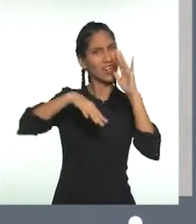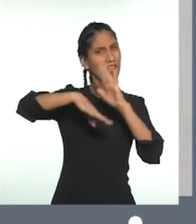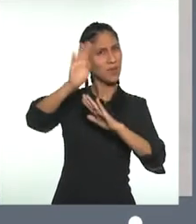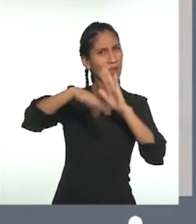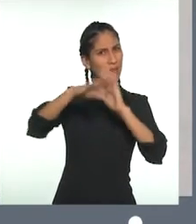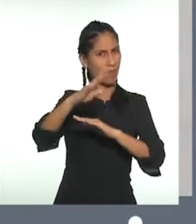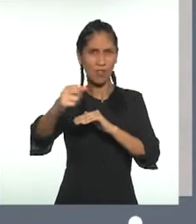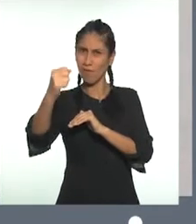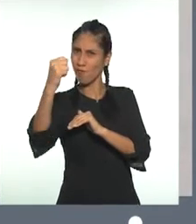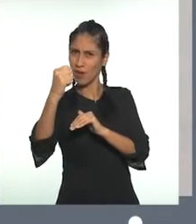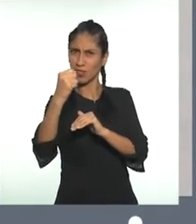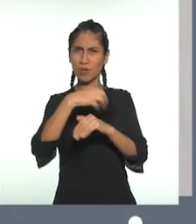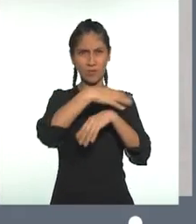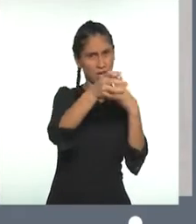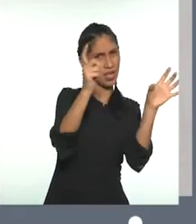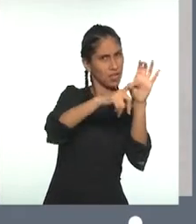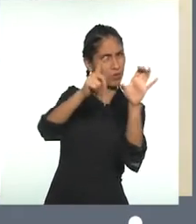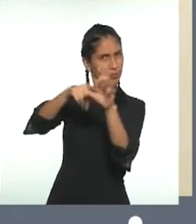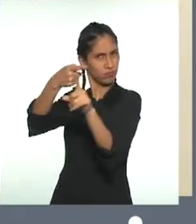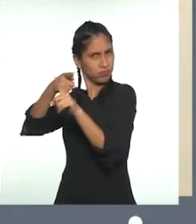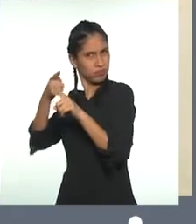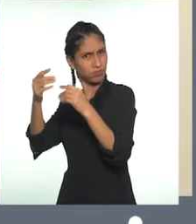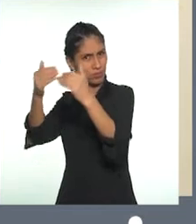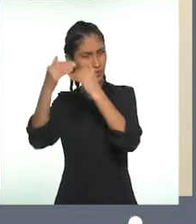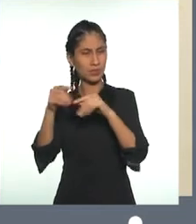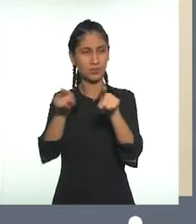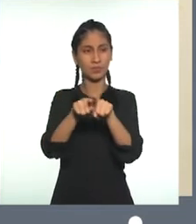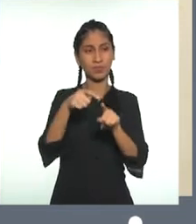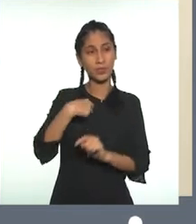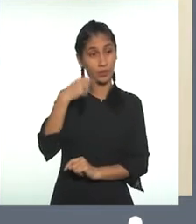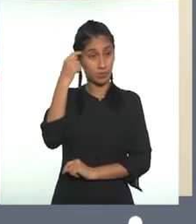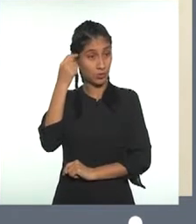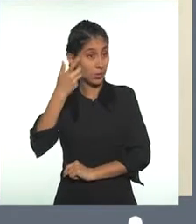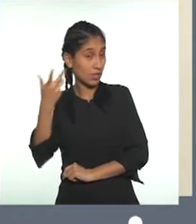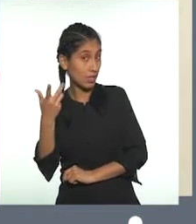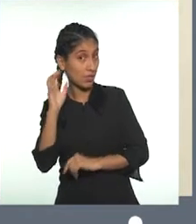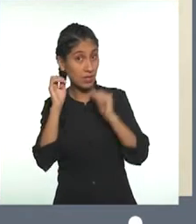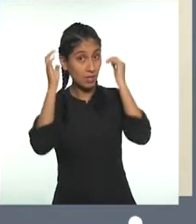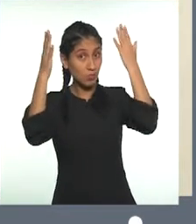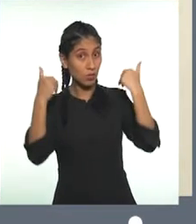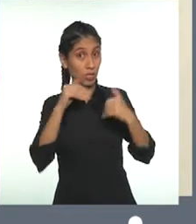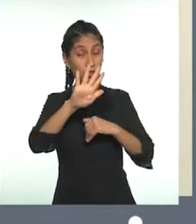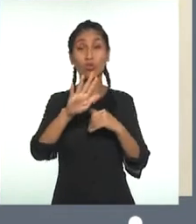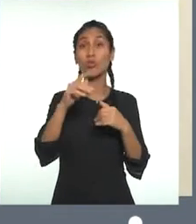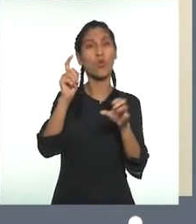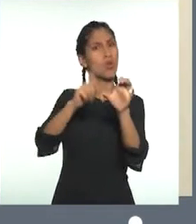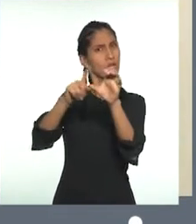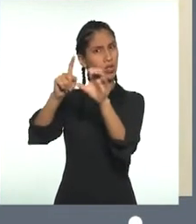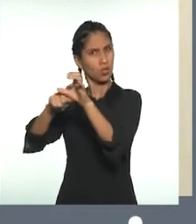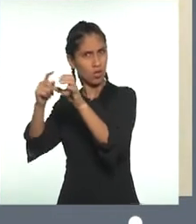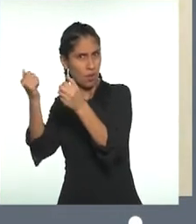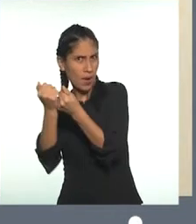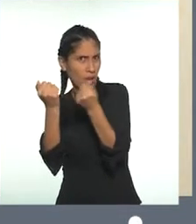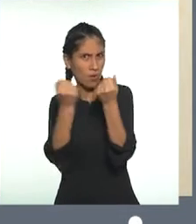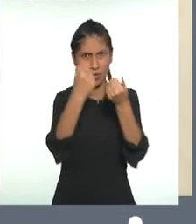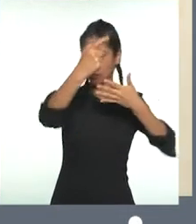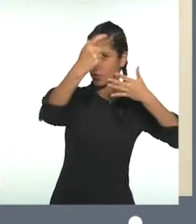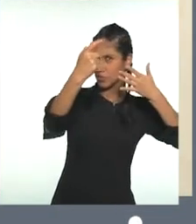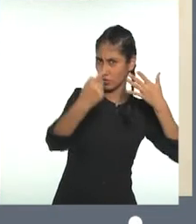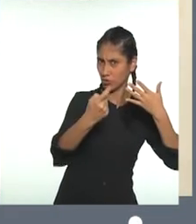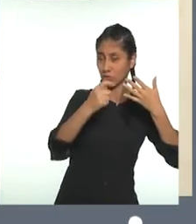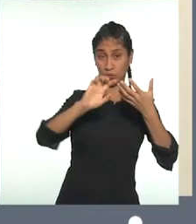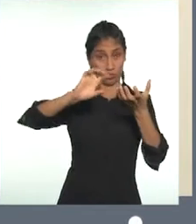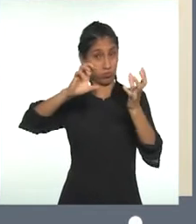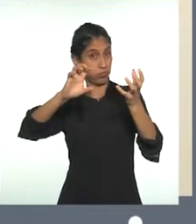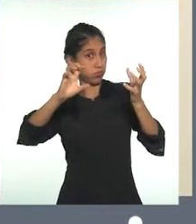y actuar dentro de la sociedad. Yo creo que la participación de las mujeres ha cambiado de manera constante, ya